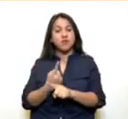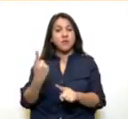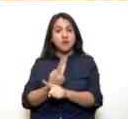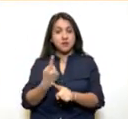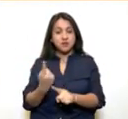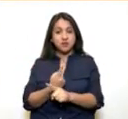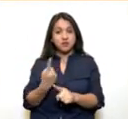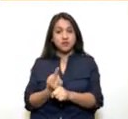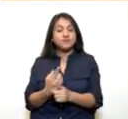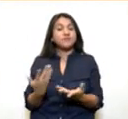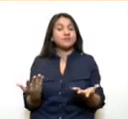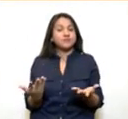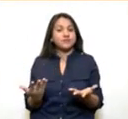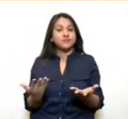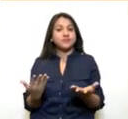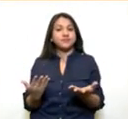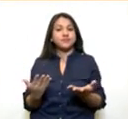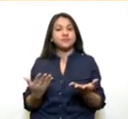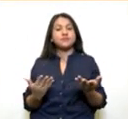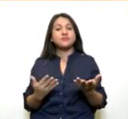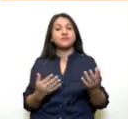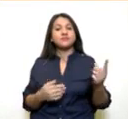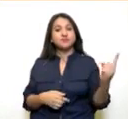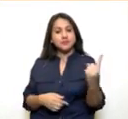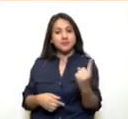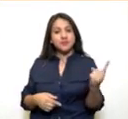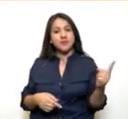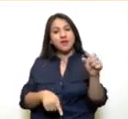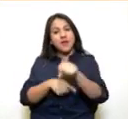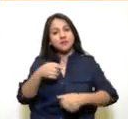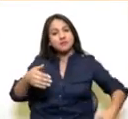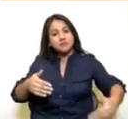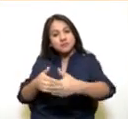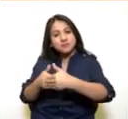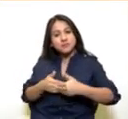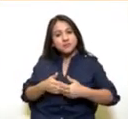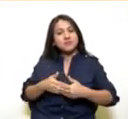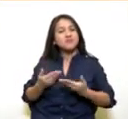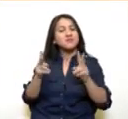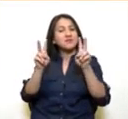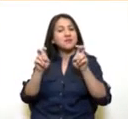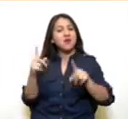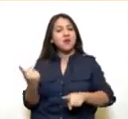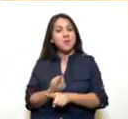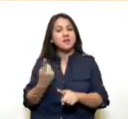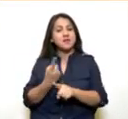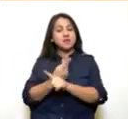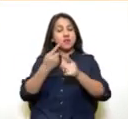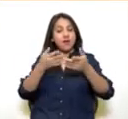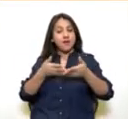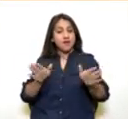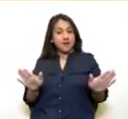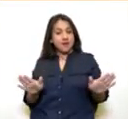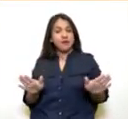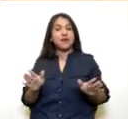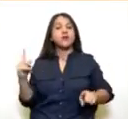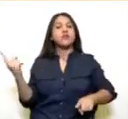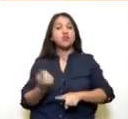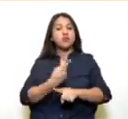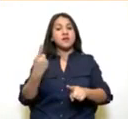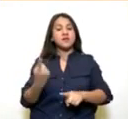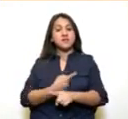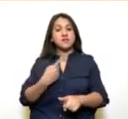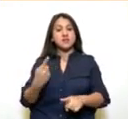en donde acogemos al otro en una conversación abierta una conversación